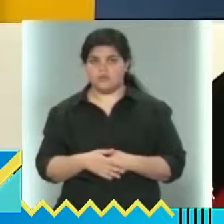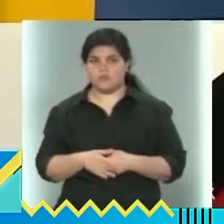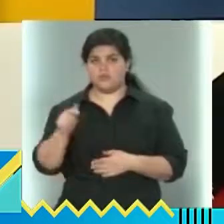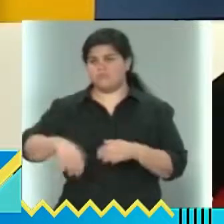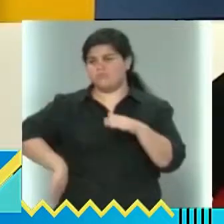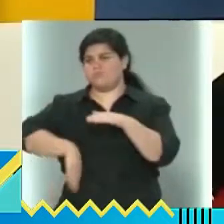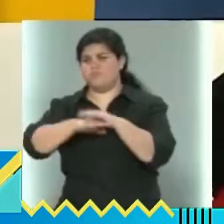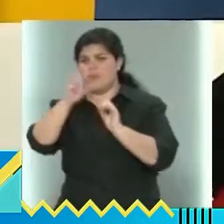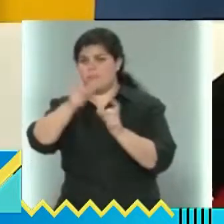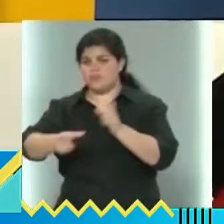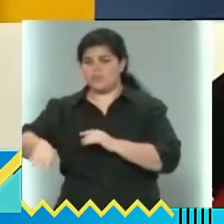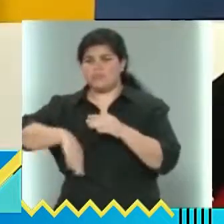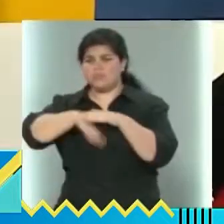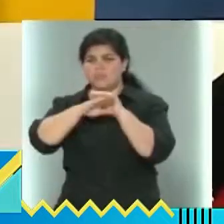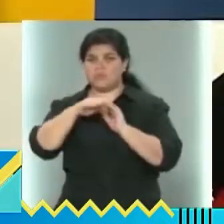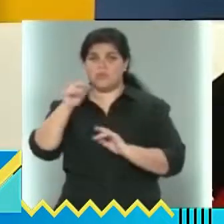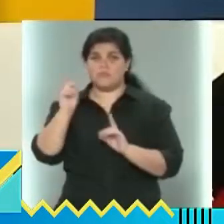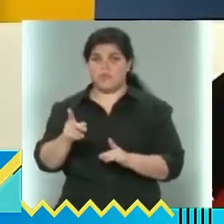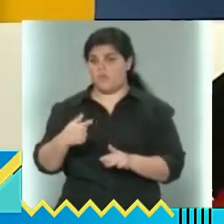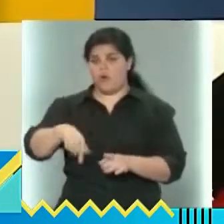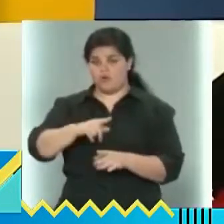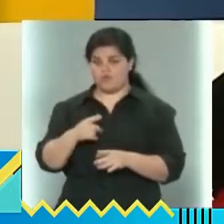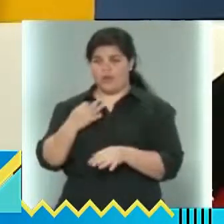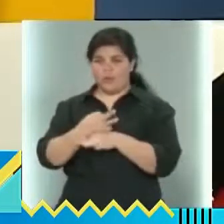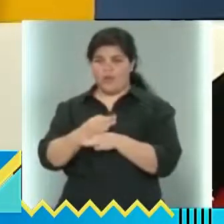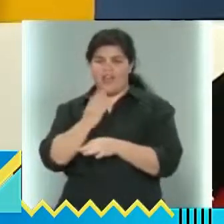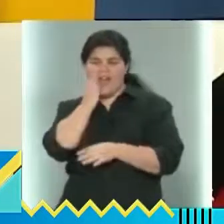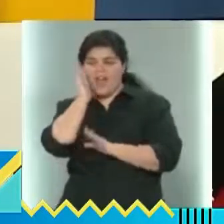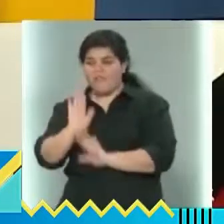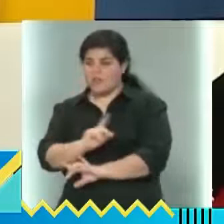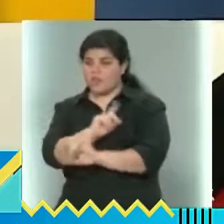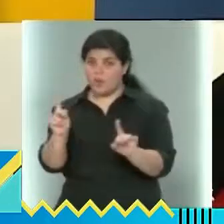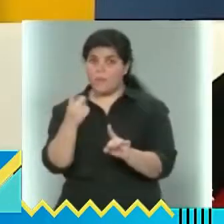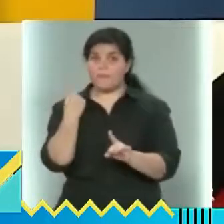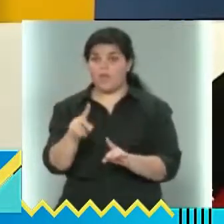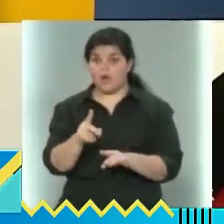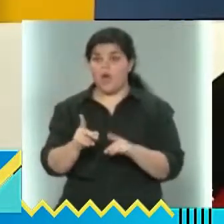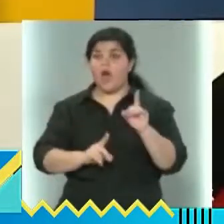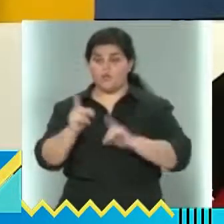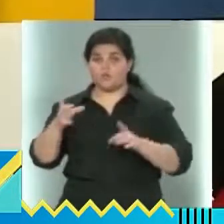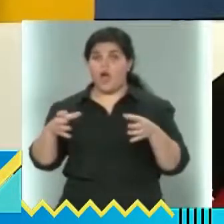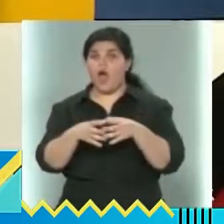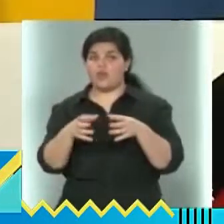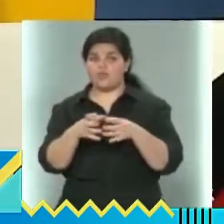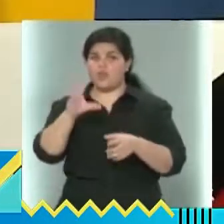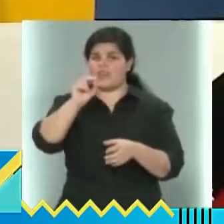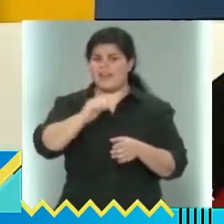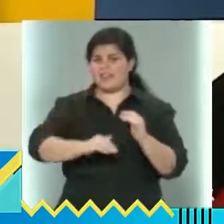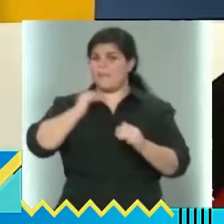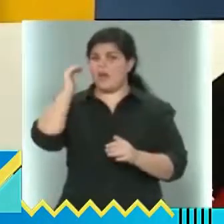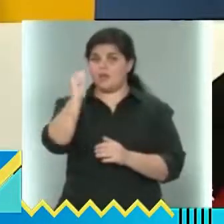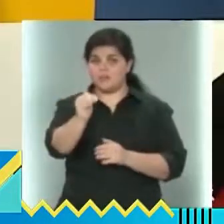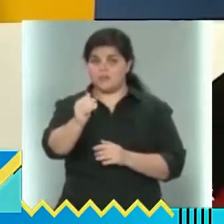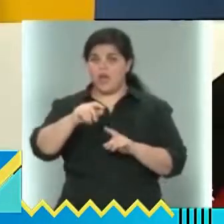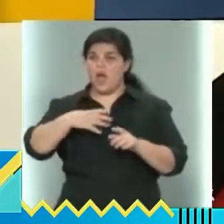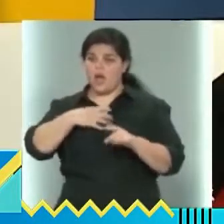se repite, aunque no se albergue en la nuestra. Tenemos una matrícula que por ahí supera 30 alumnos y las